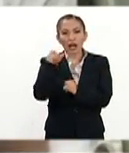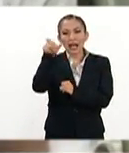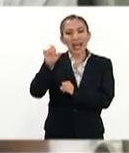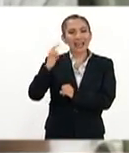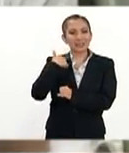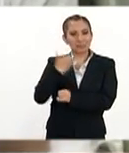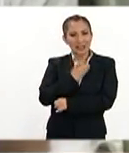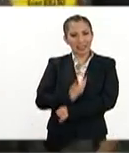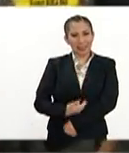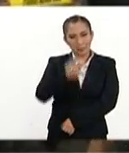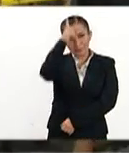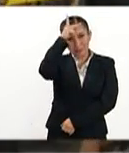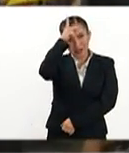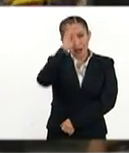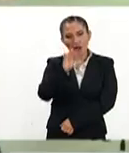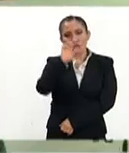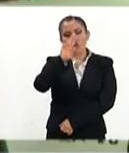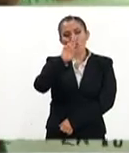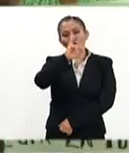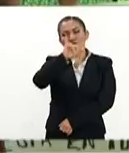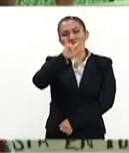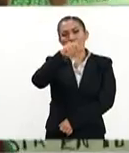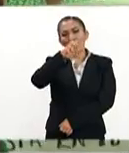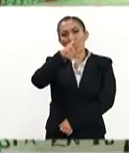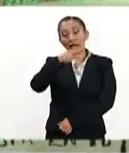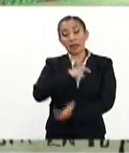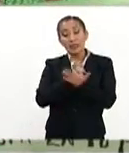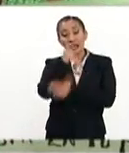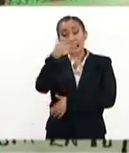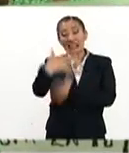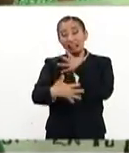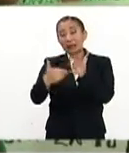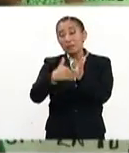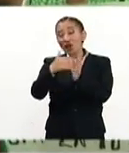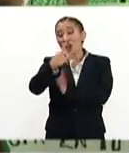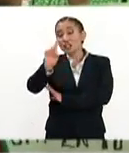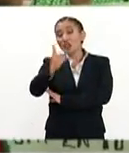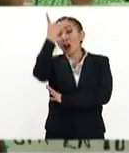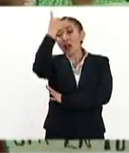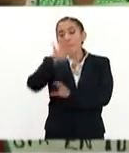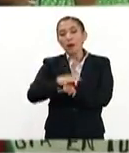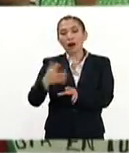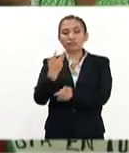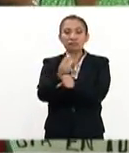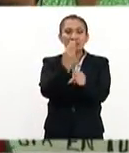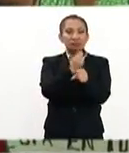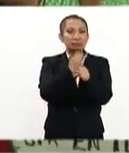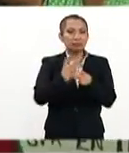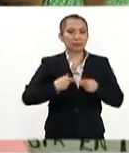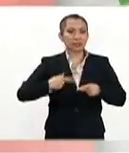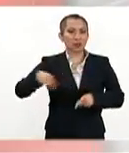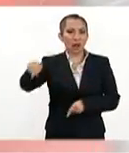el expresidente peruano Alberto Fujimori tendrá que pagar una deuda de 15 millones de dólares por reparación civil.